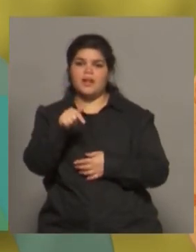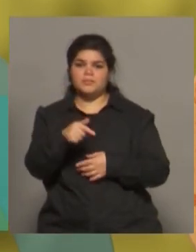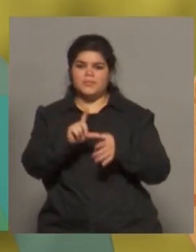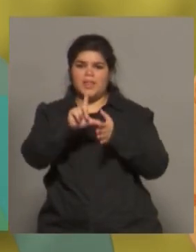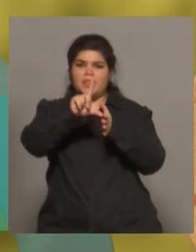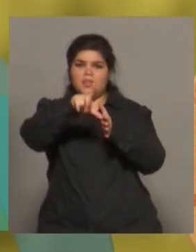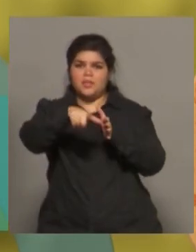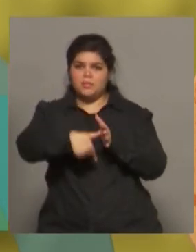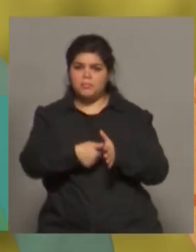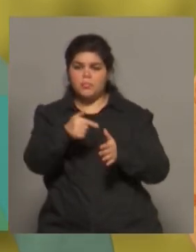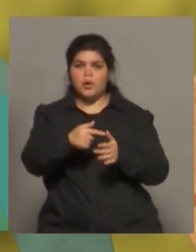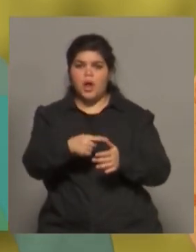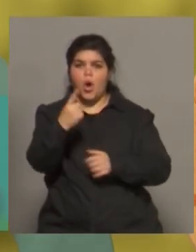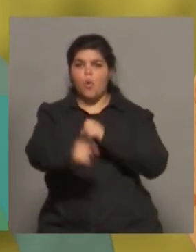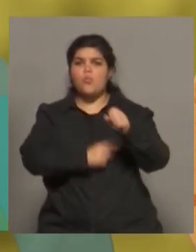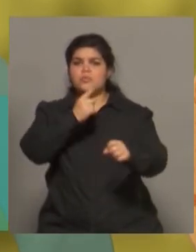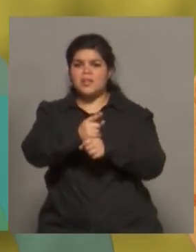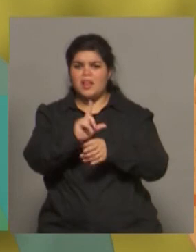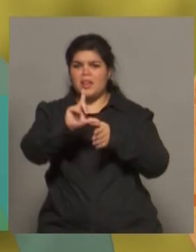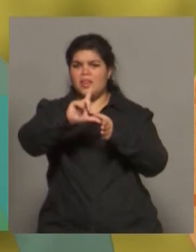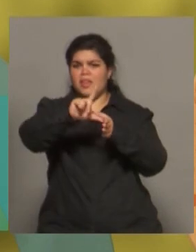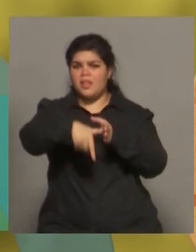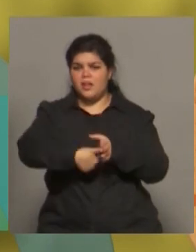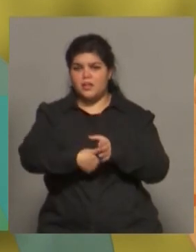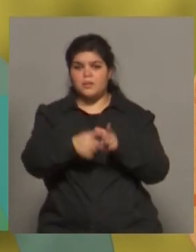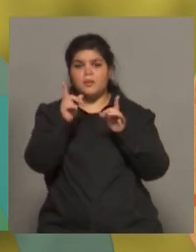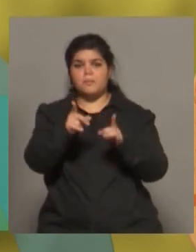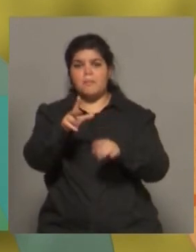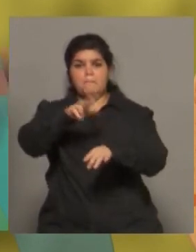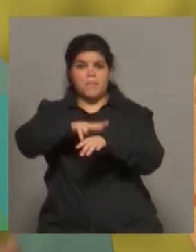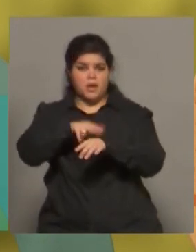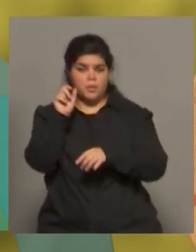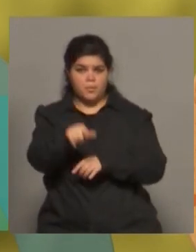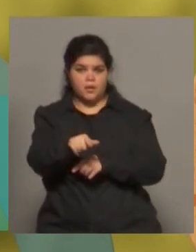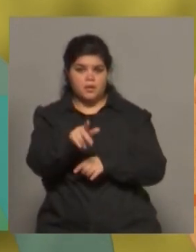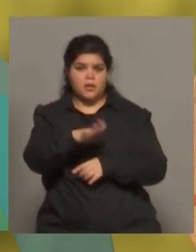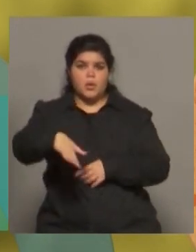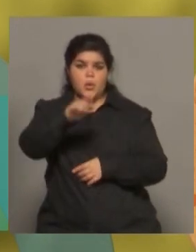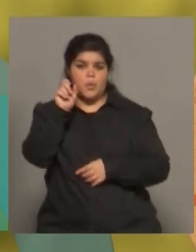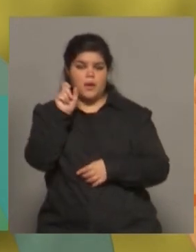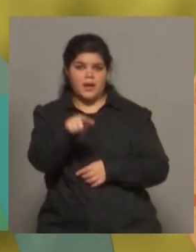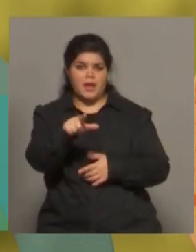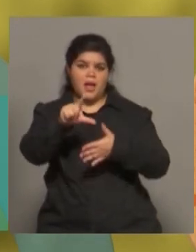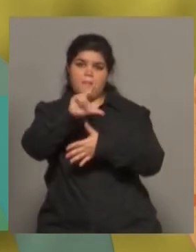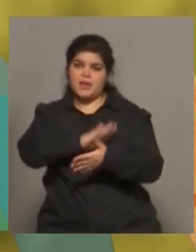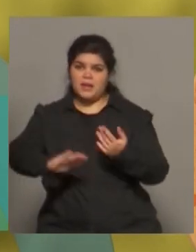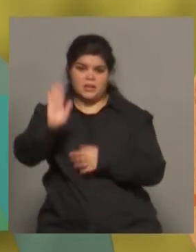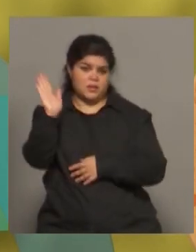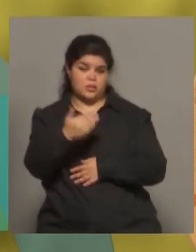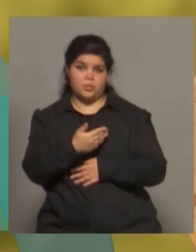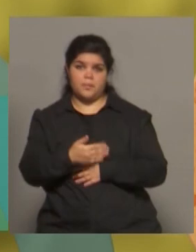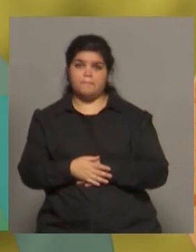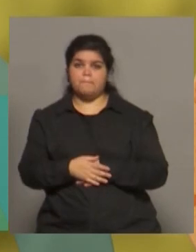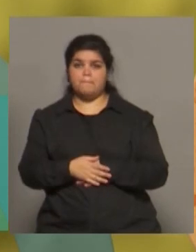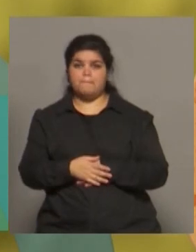al pueblo paraguayo, que sería totalmente distinta a la realidad, tanto de la región como de toda América Latina.